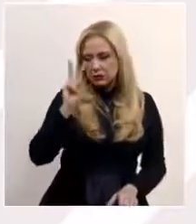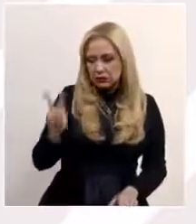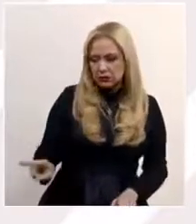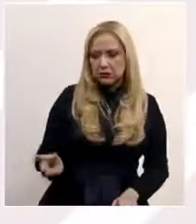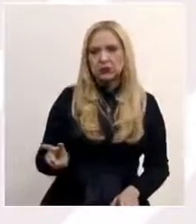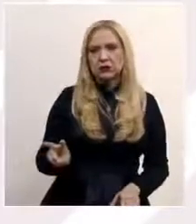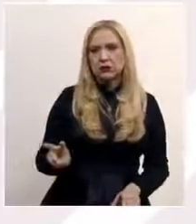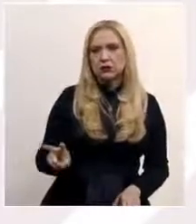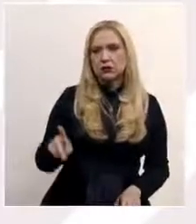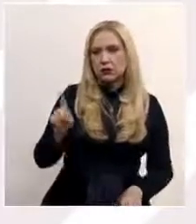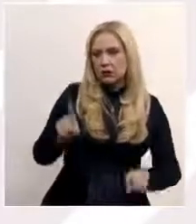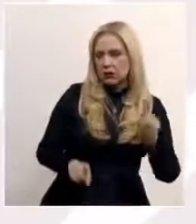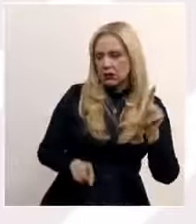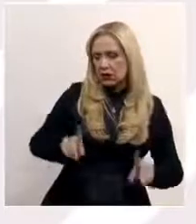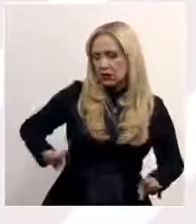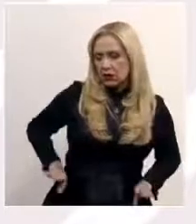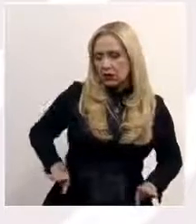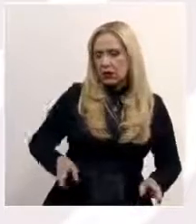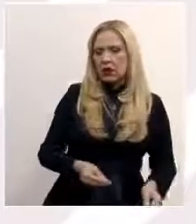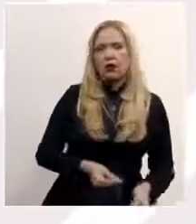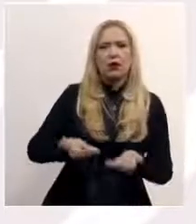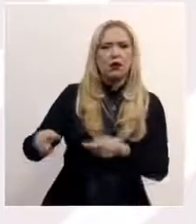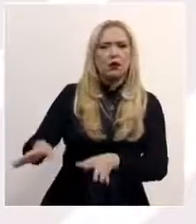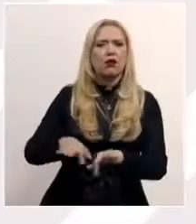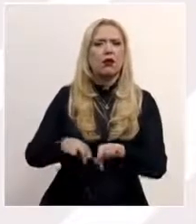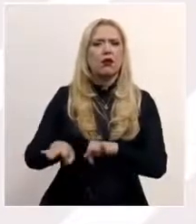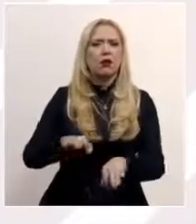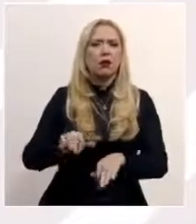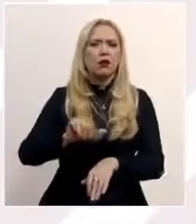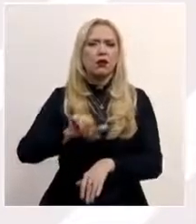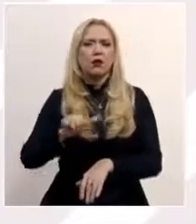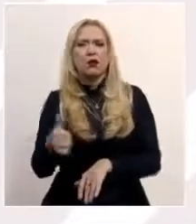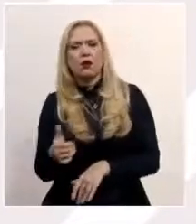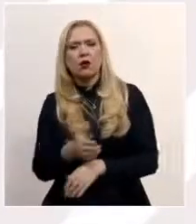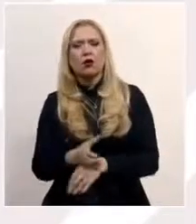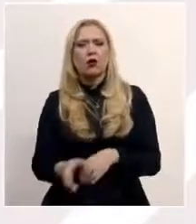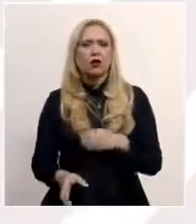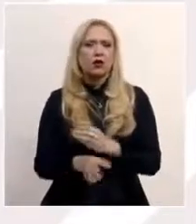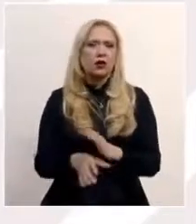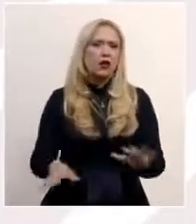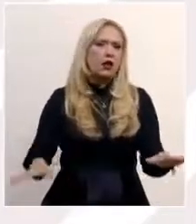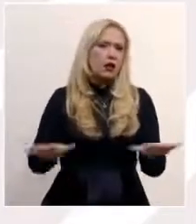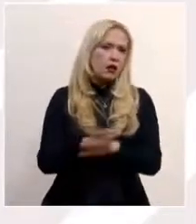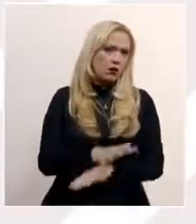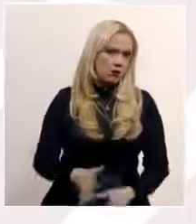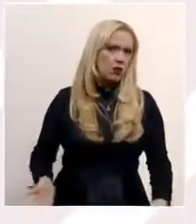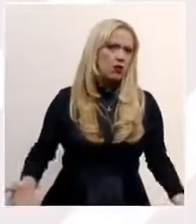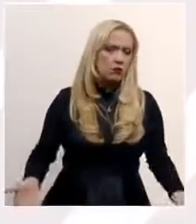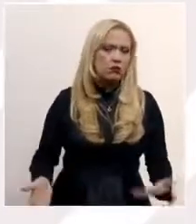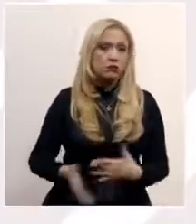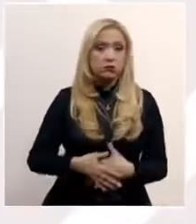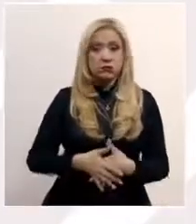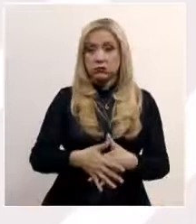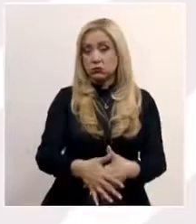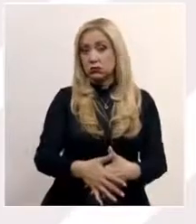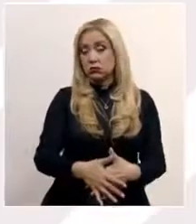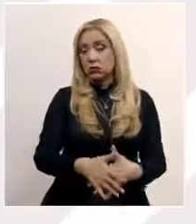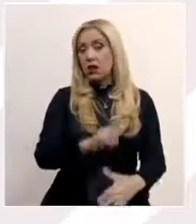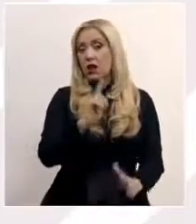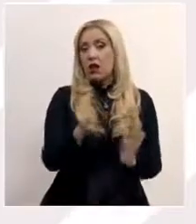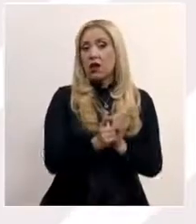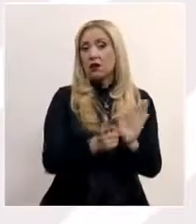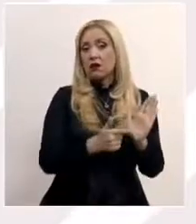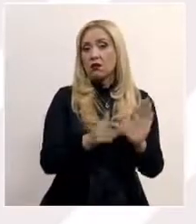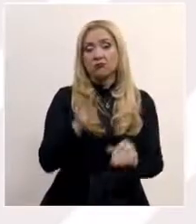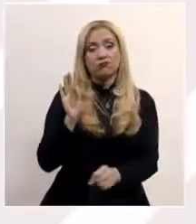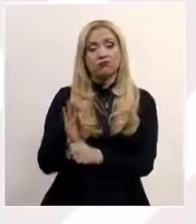de alto riesgo, se debe tomar de la misma manera y entonces, o sea, a ver, hay un embarazo, está protegido por ley, y